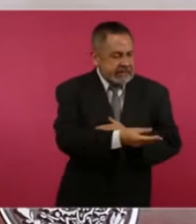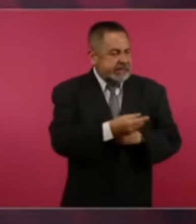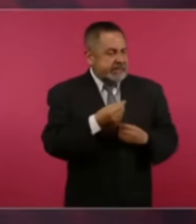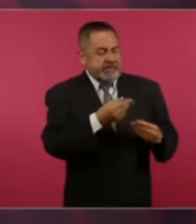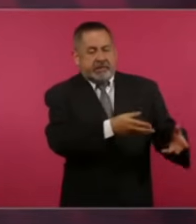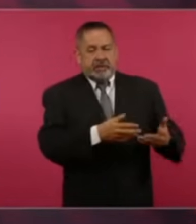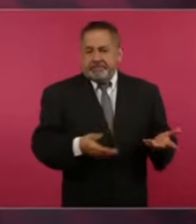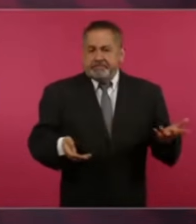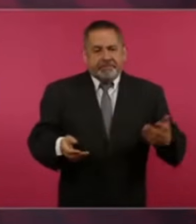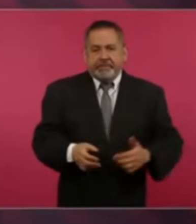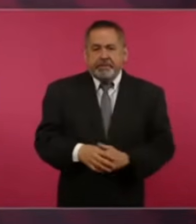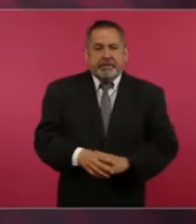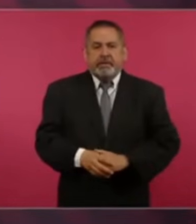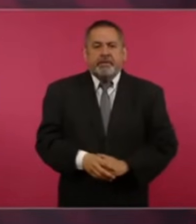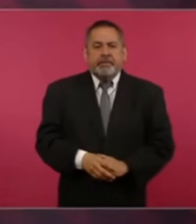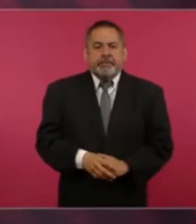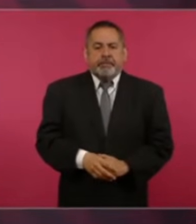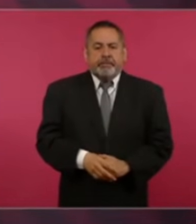No